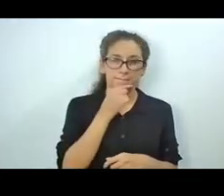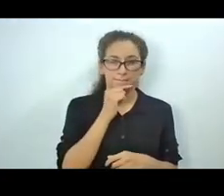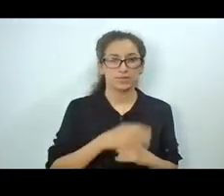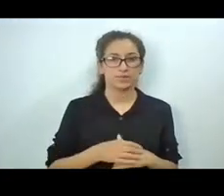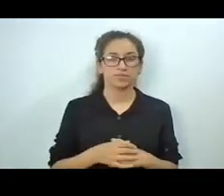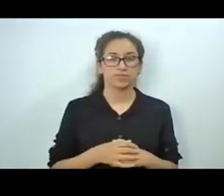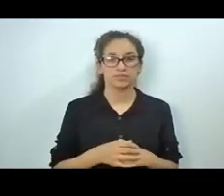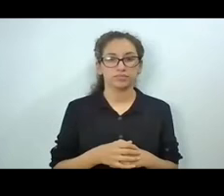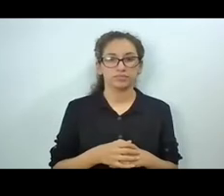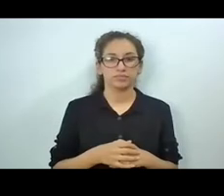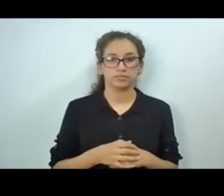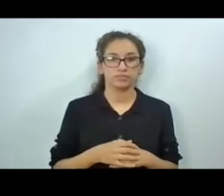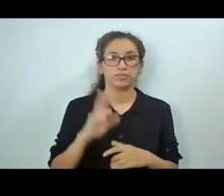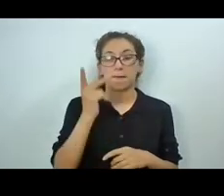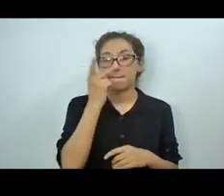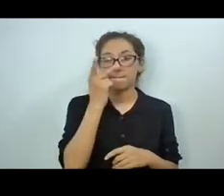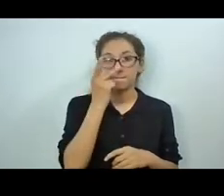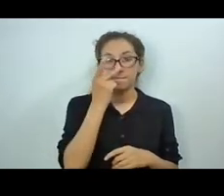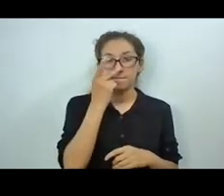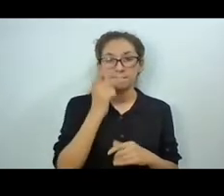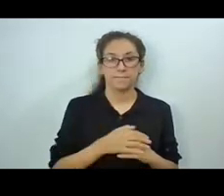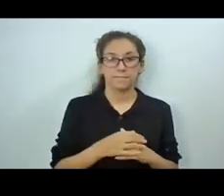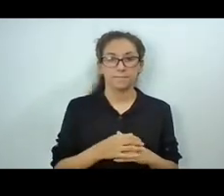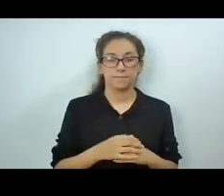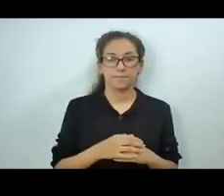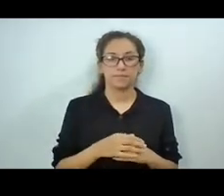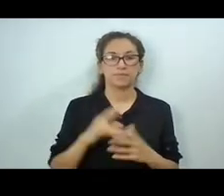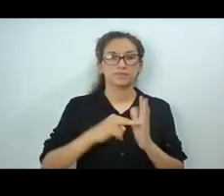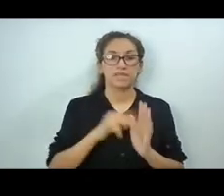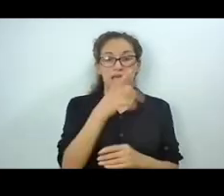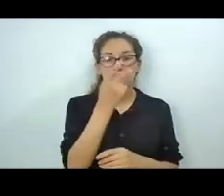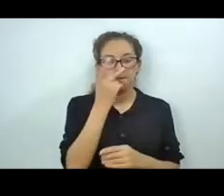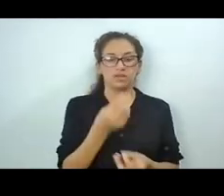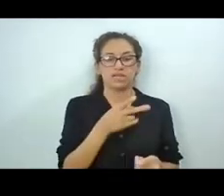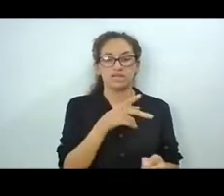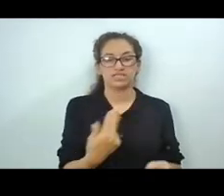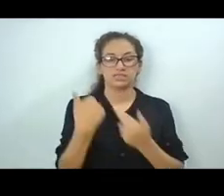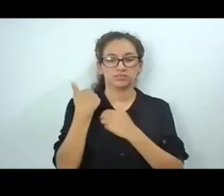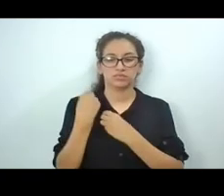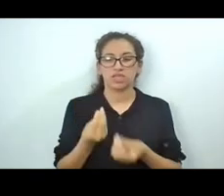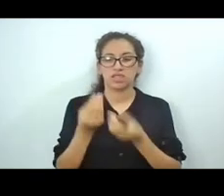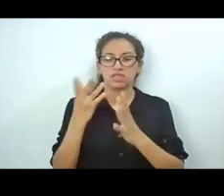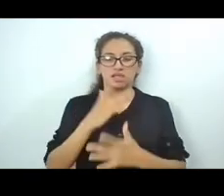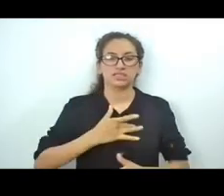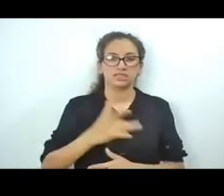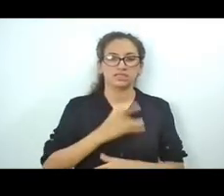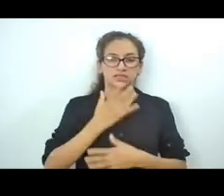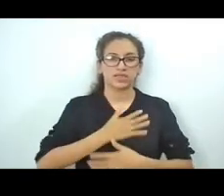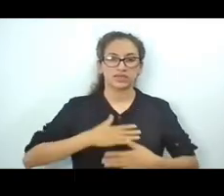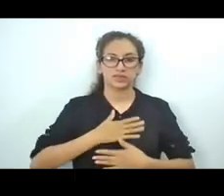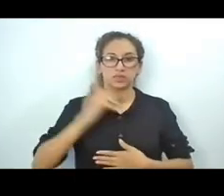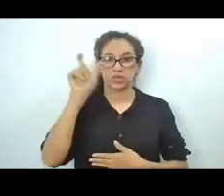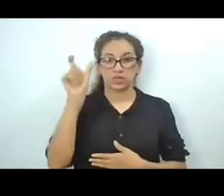que, que en el pene es el responsable de darle placer a una persona que